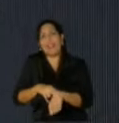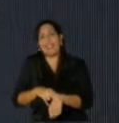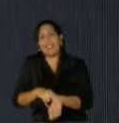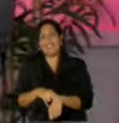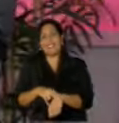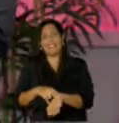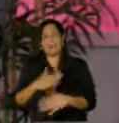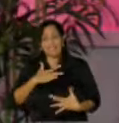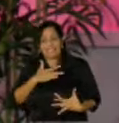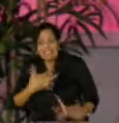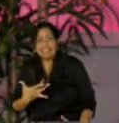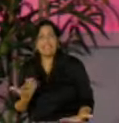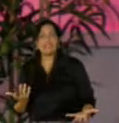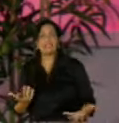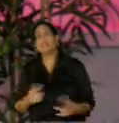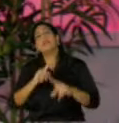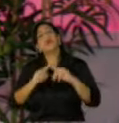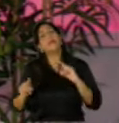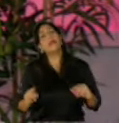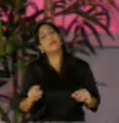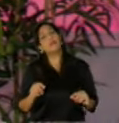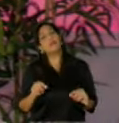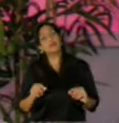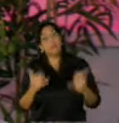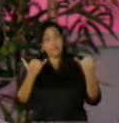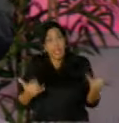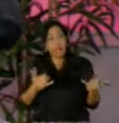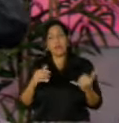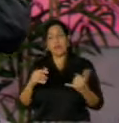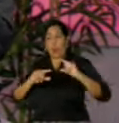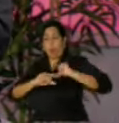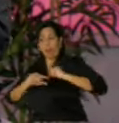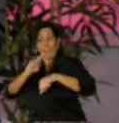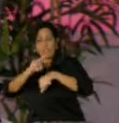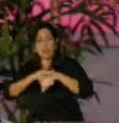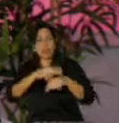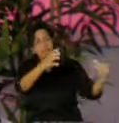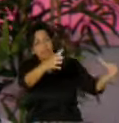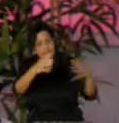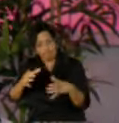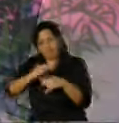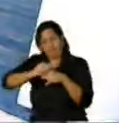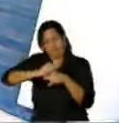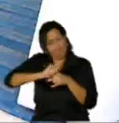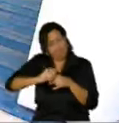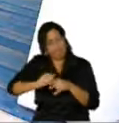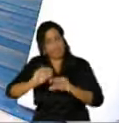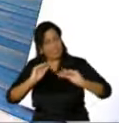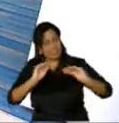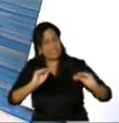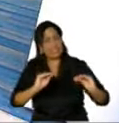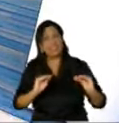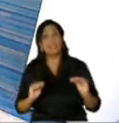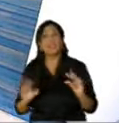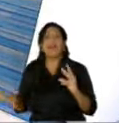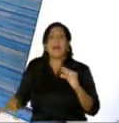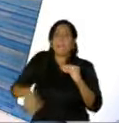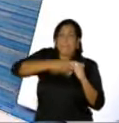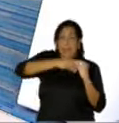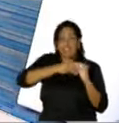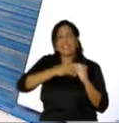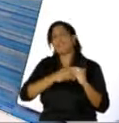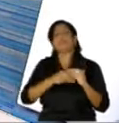Entonces le pregunto, al recibir usted el entrenamiento de la Guardia Nacional y recibir también el aspecto académico y tener el